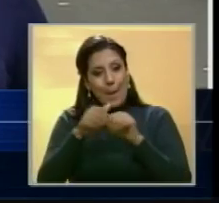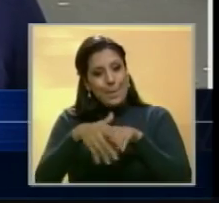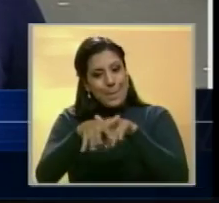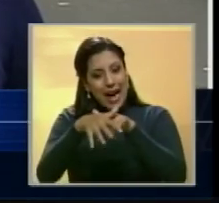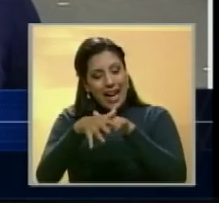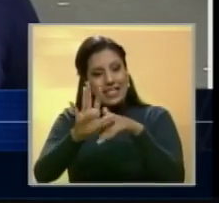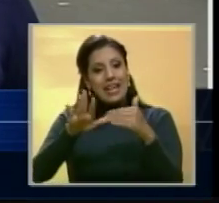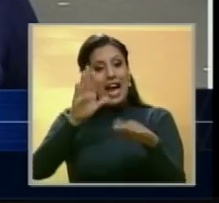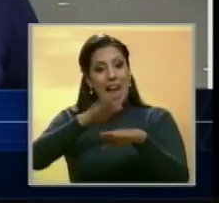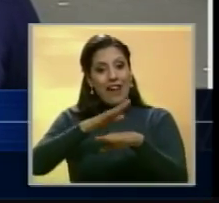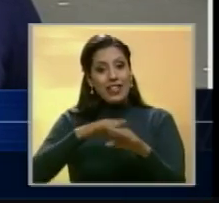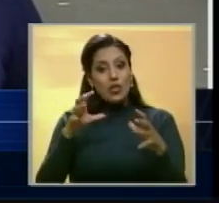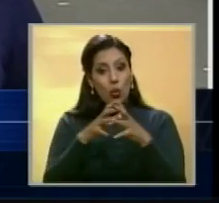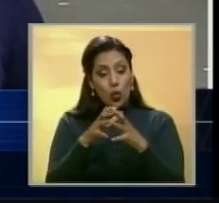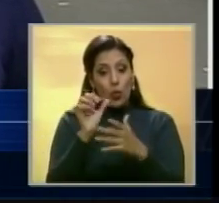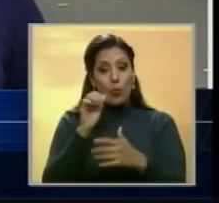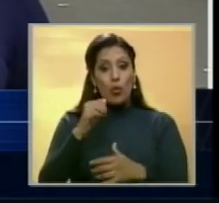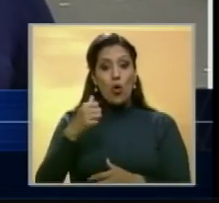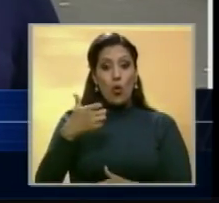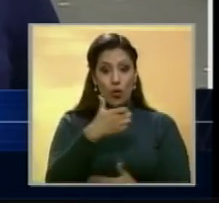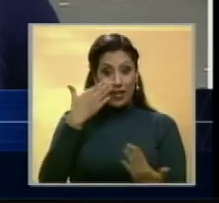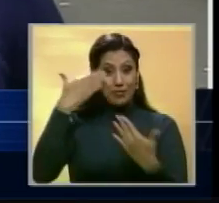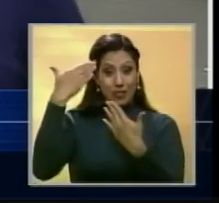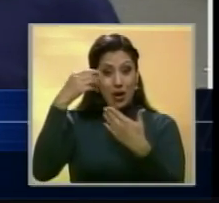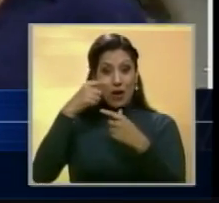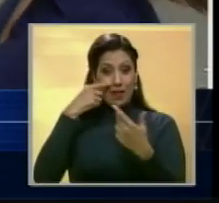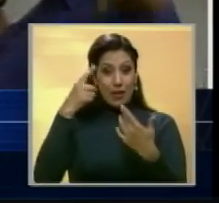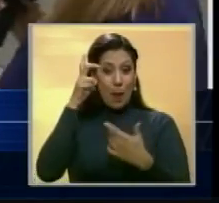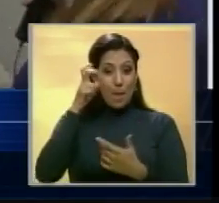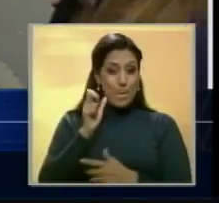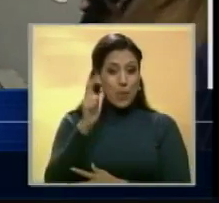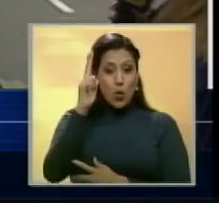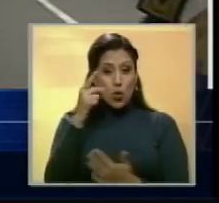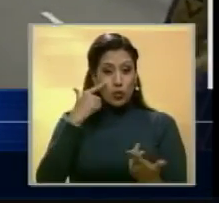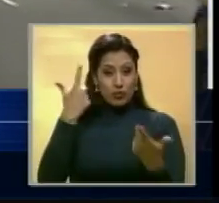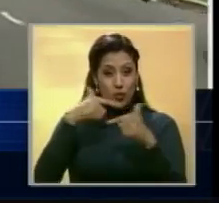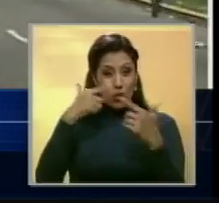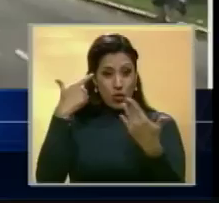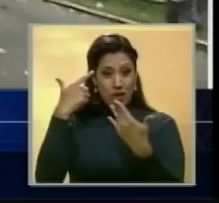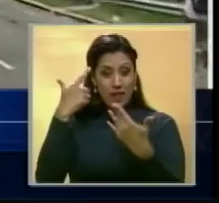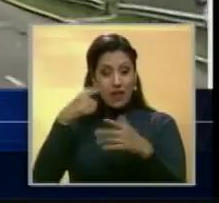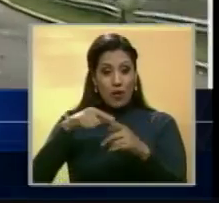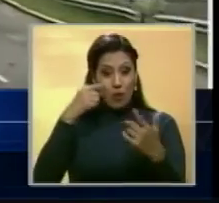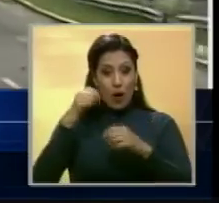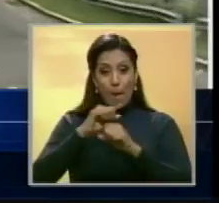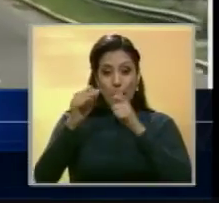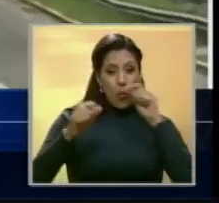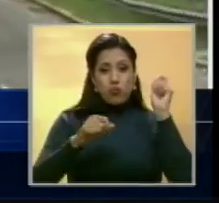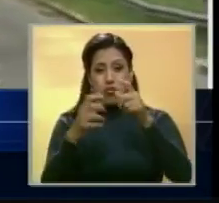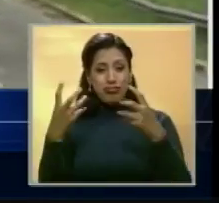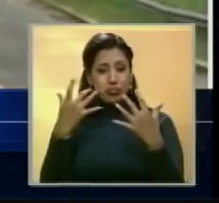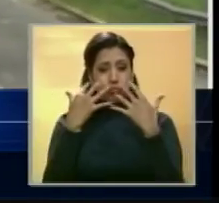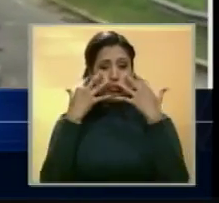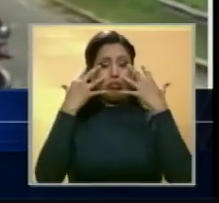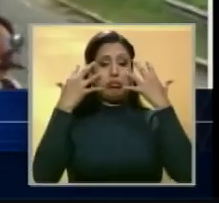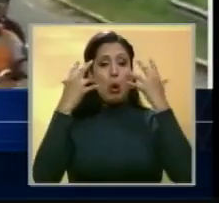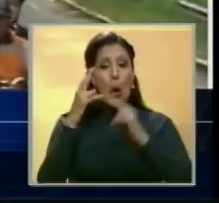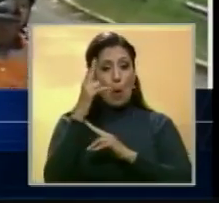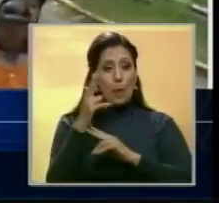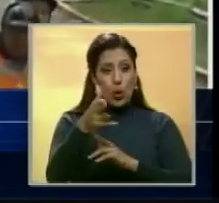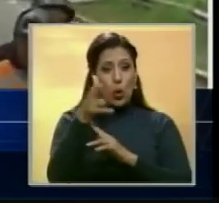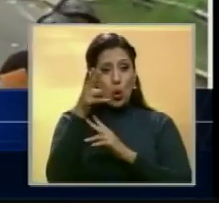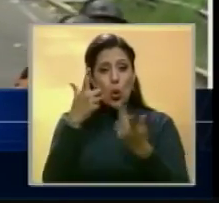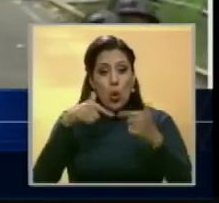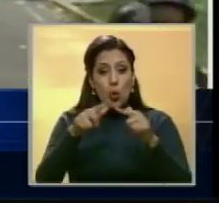marcha convocada por la Mesa de la Unidad hasta el CNE. Estamos escuchando nuevamente detonaciones, bombas lacrimógenas